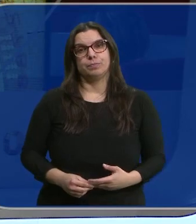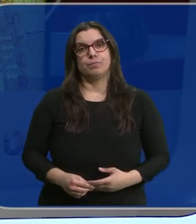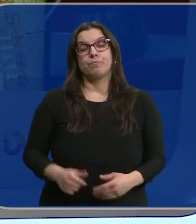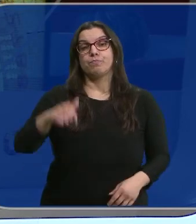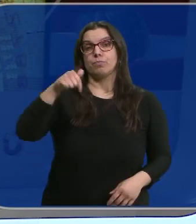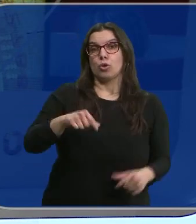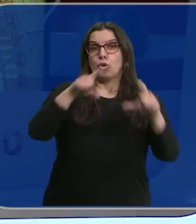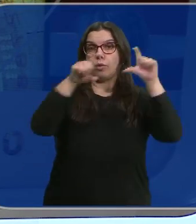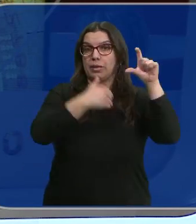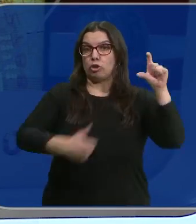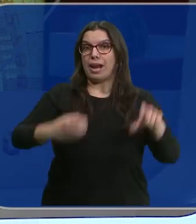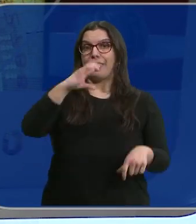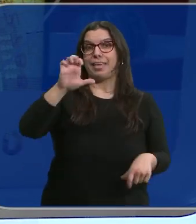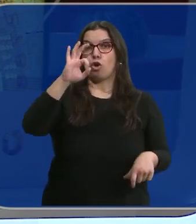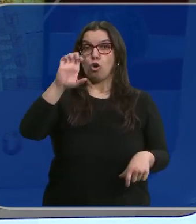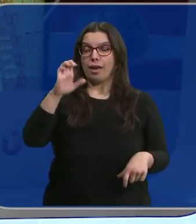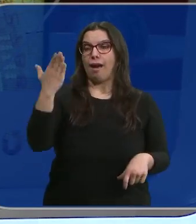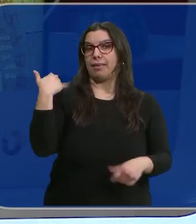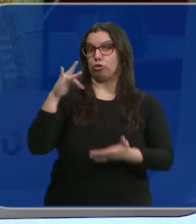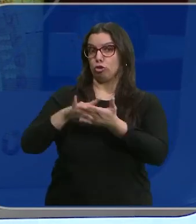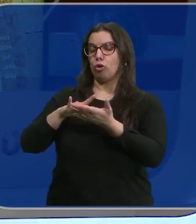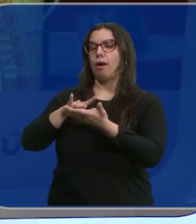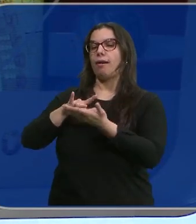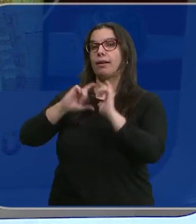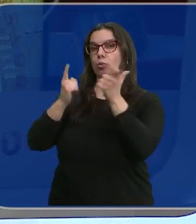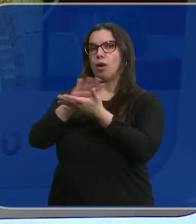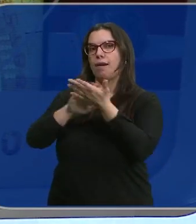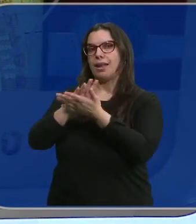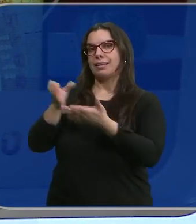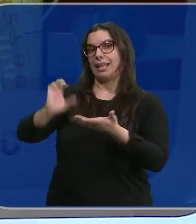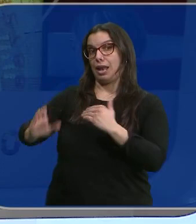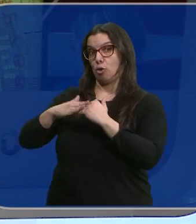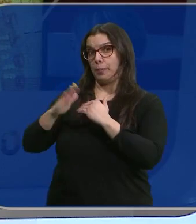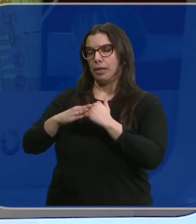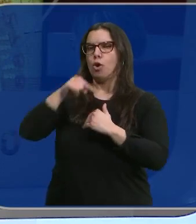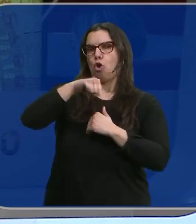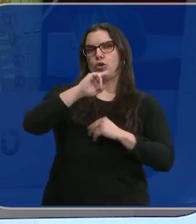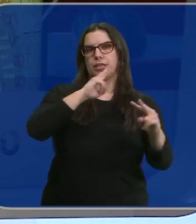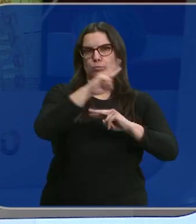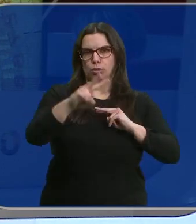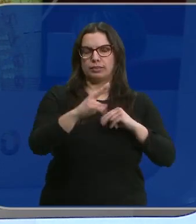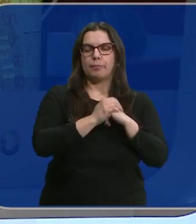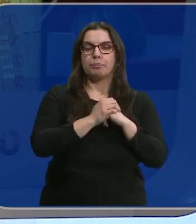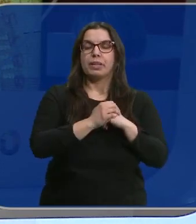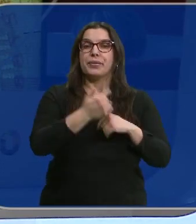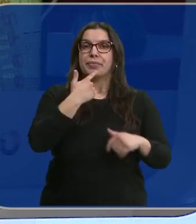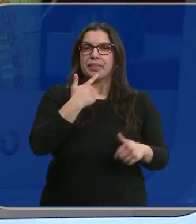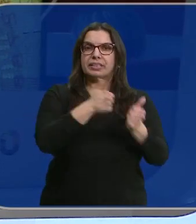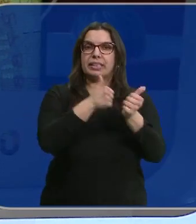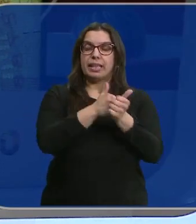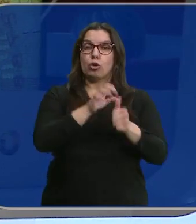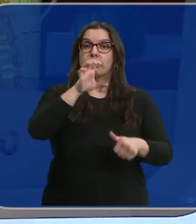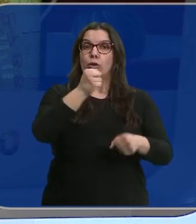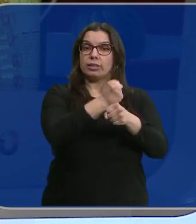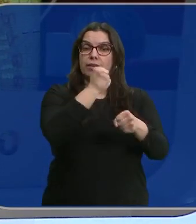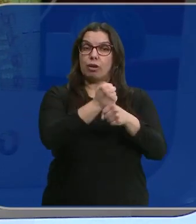Y hoy la COE se ha pronunciado tras la reunión de ayer sobre el salario mínimo interprofesional. El secretario de Estado de Trabajo aseguraba que si la patronal no